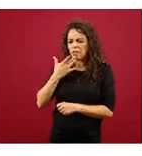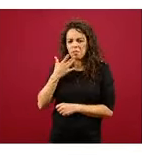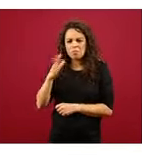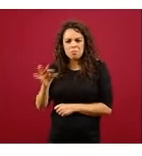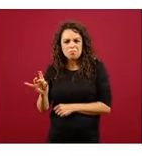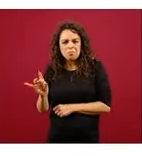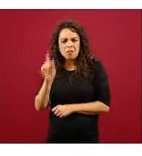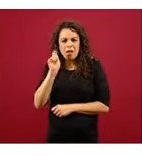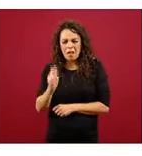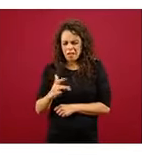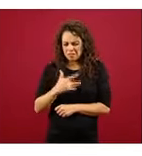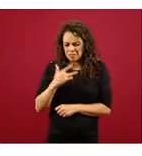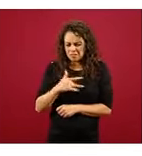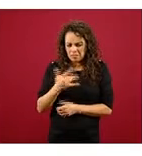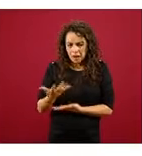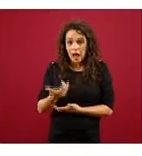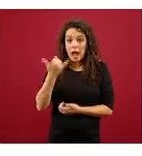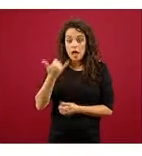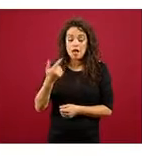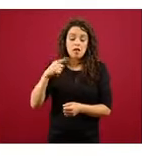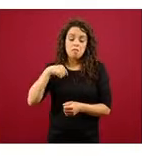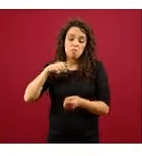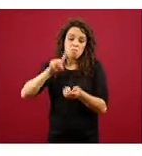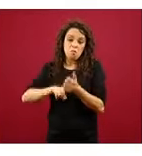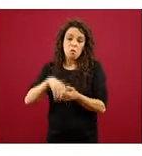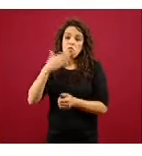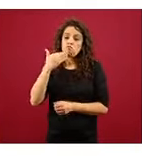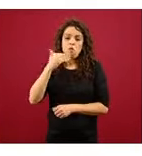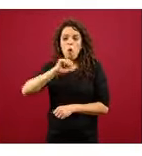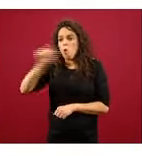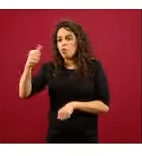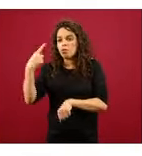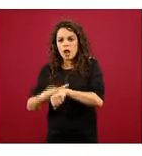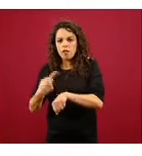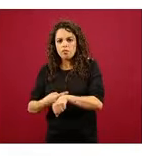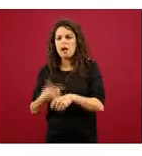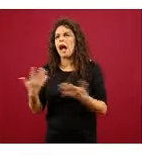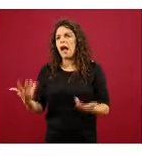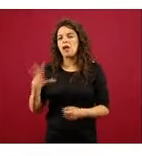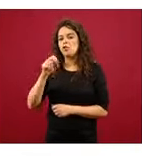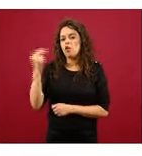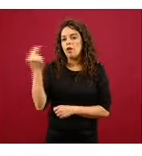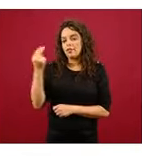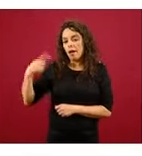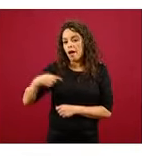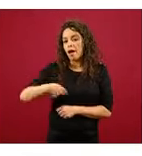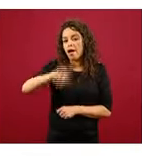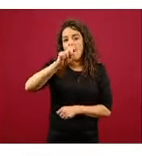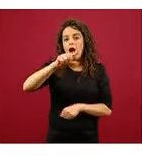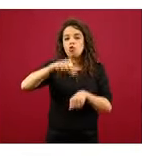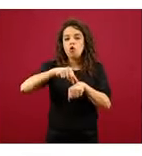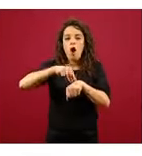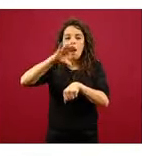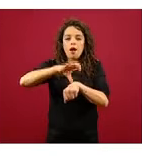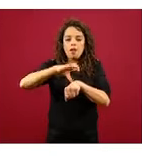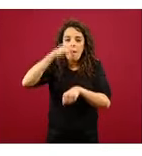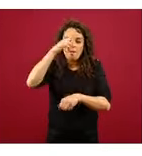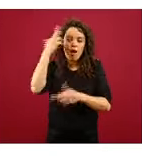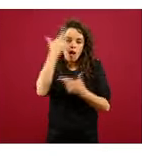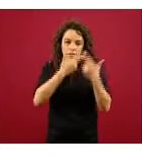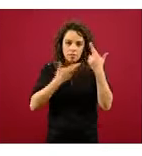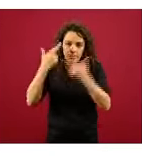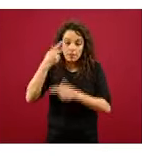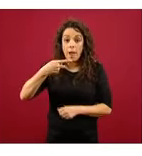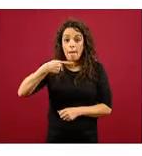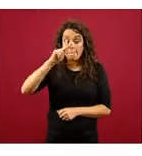pertenezco a los grupos de riesgo, pues entonces no hay como tal una necesidad tal vez de acudir a la consulta médica. Pero debo de estar muy atento de